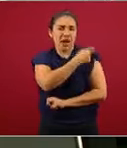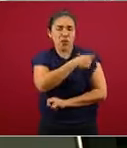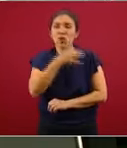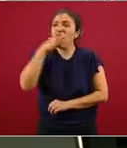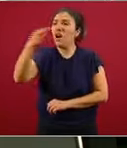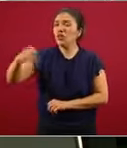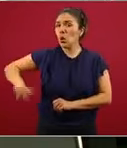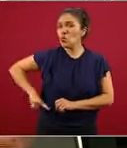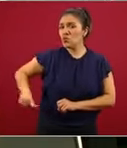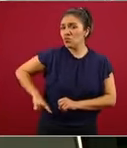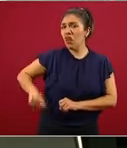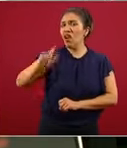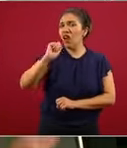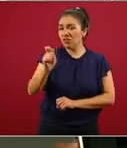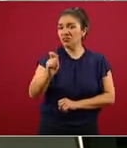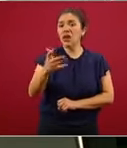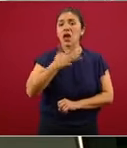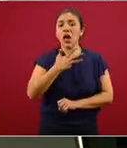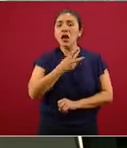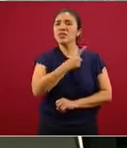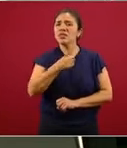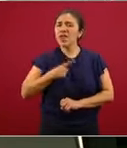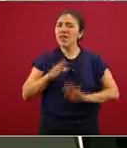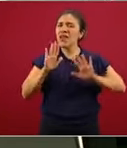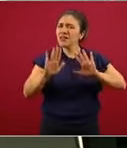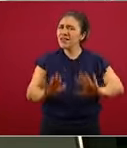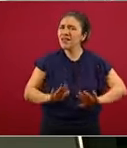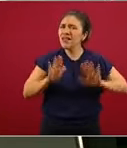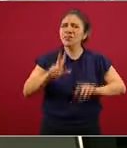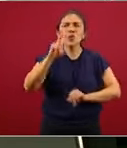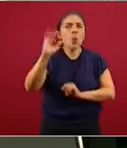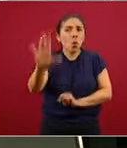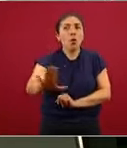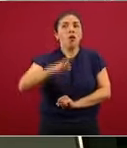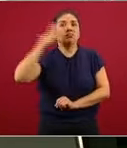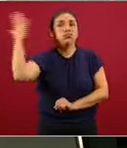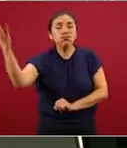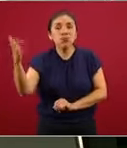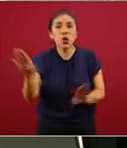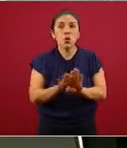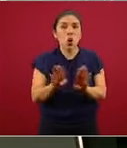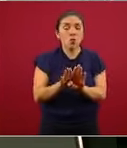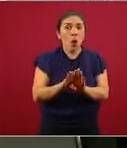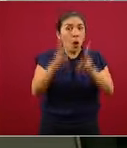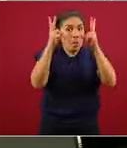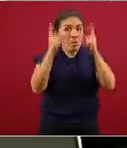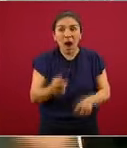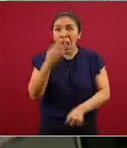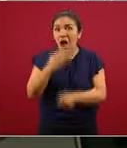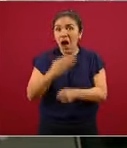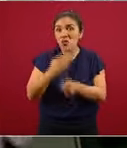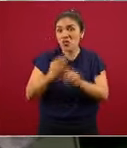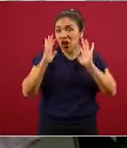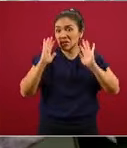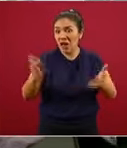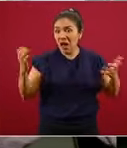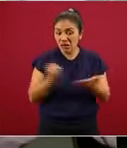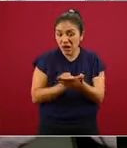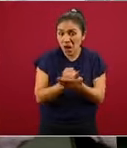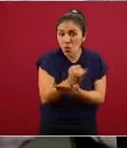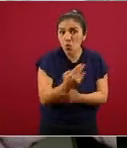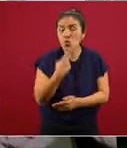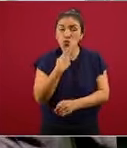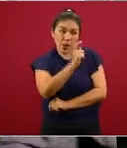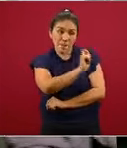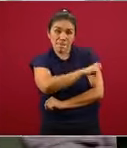federal sobre tener calma y no apresurarse o no aventurarse a utilizar